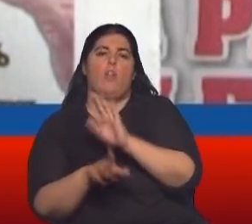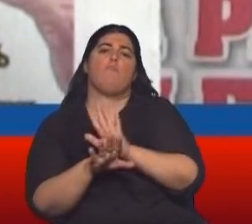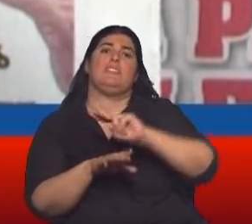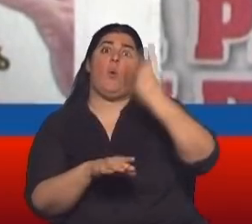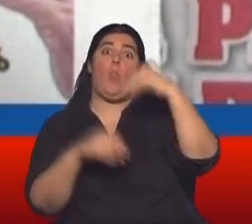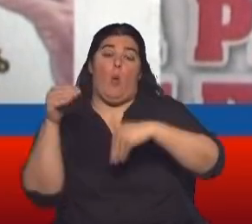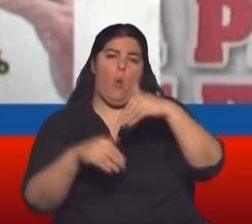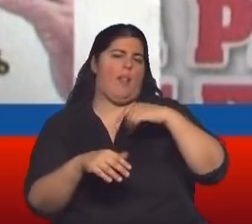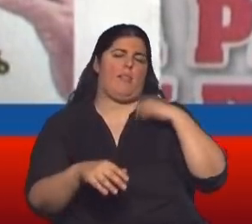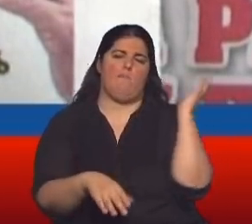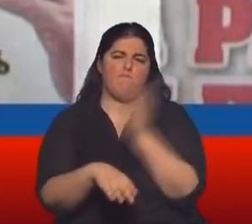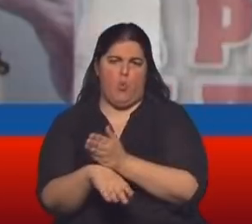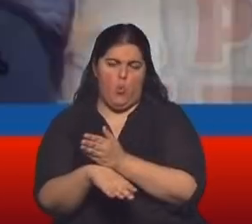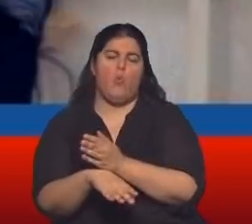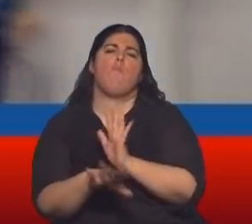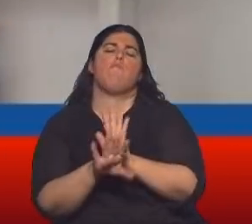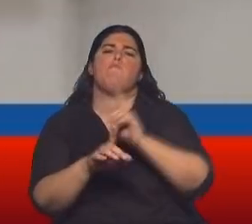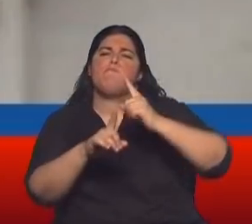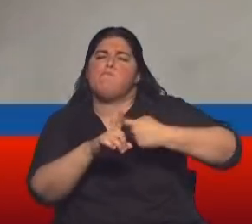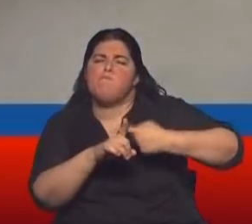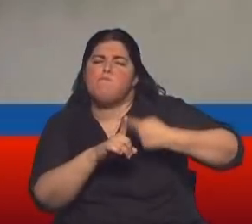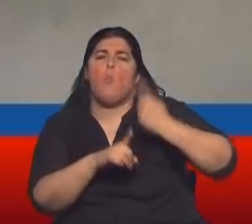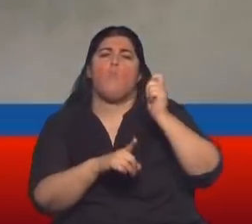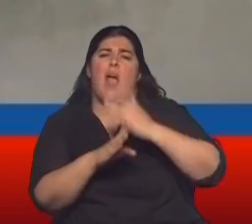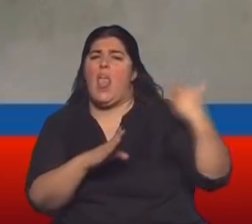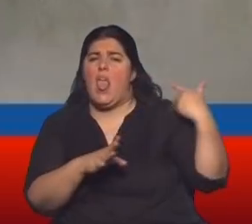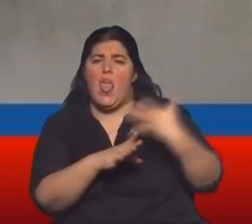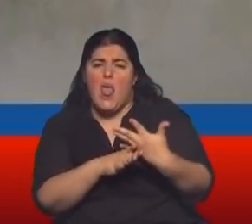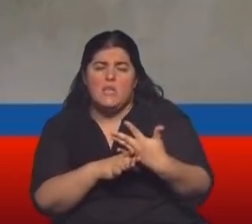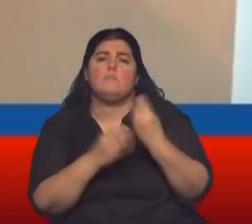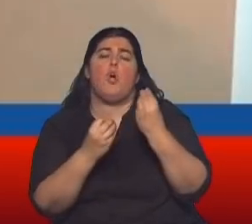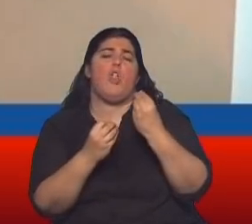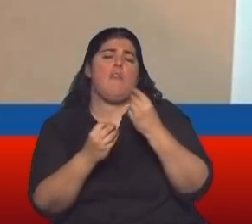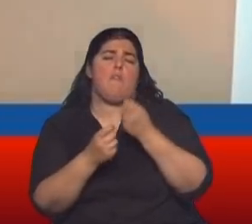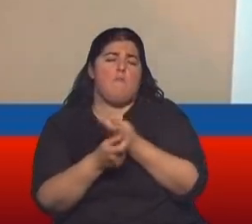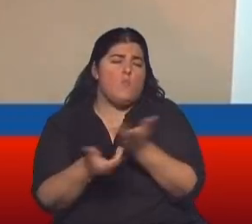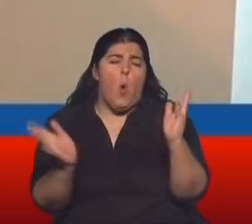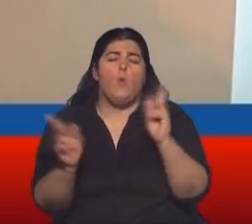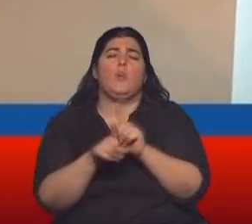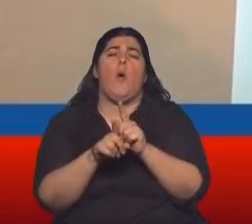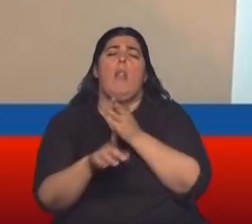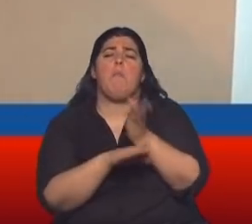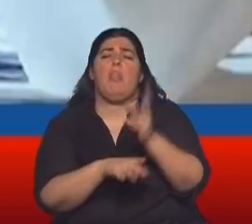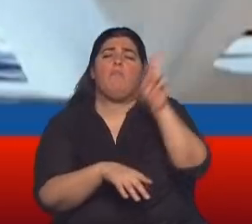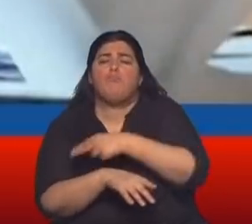que el recuento de sufragios se extendió por más de un mes por la cantidad de impugnaciones que se habían presentado.